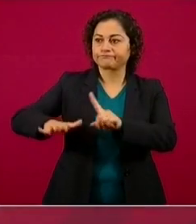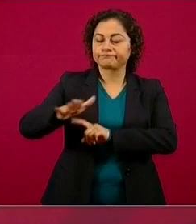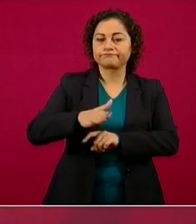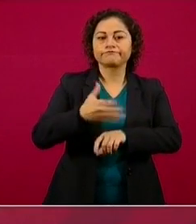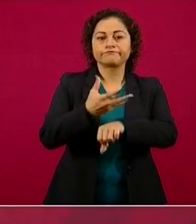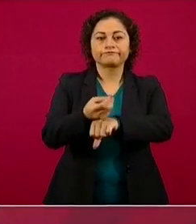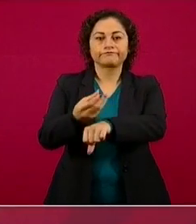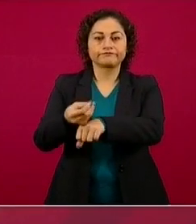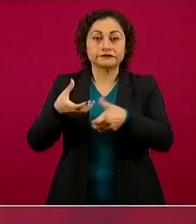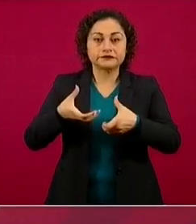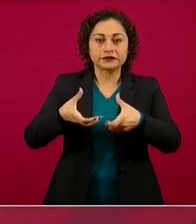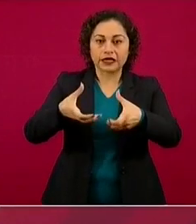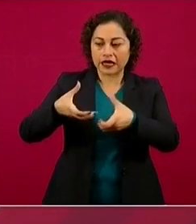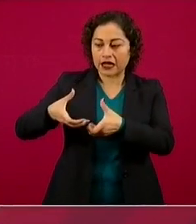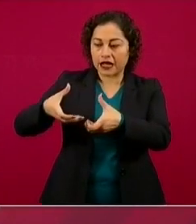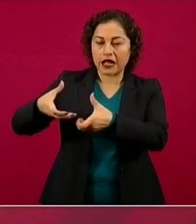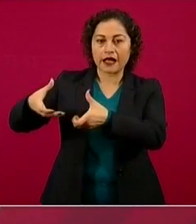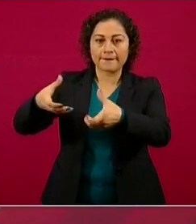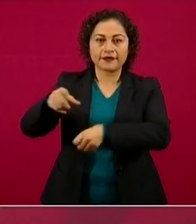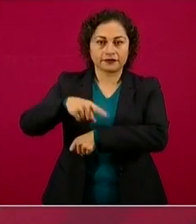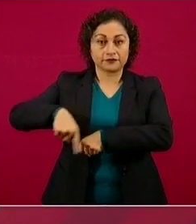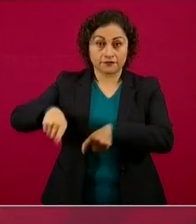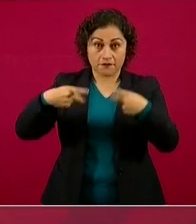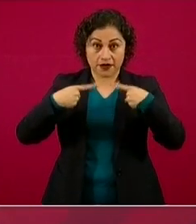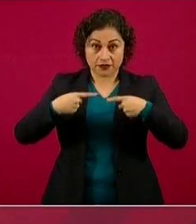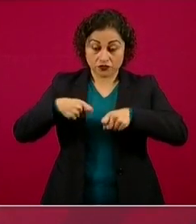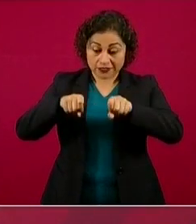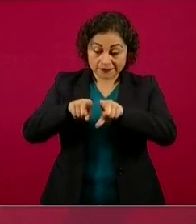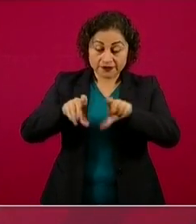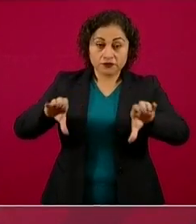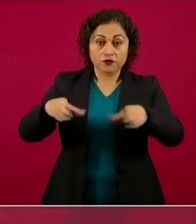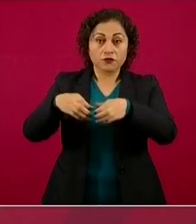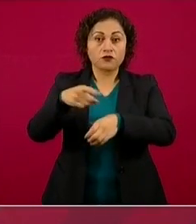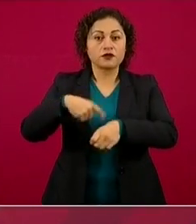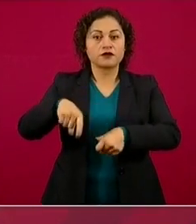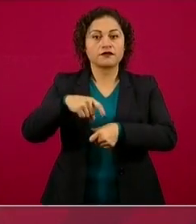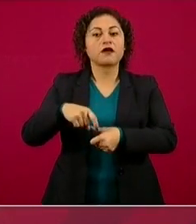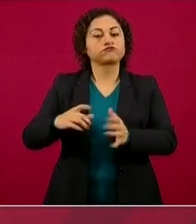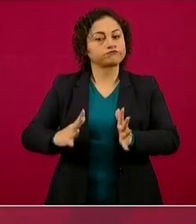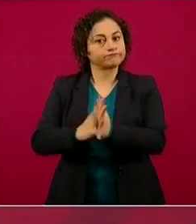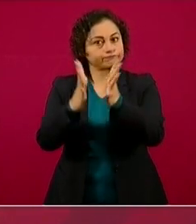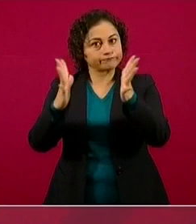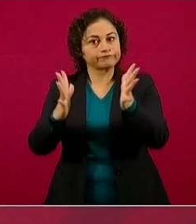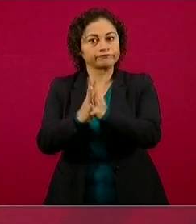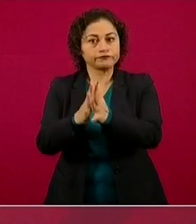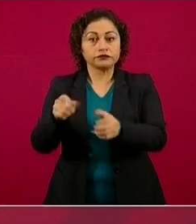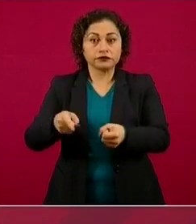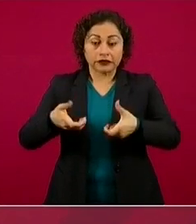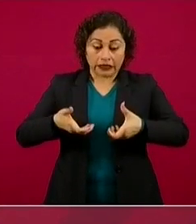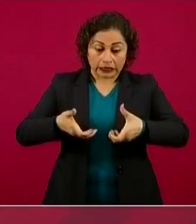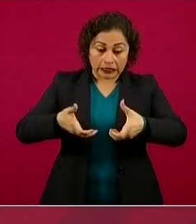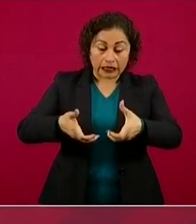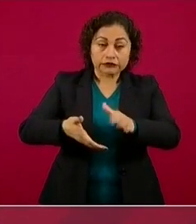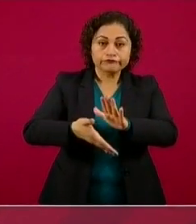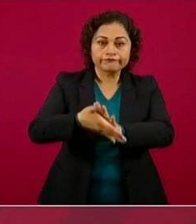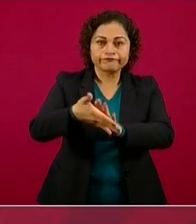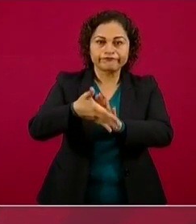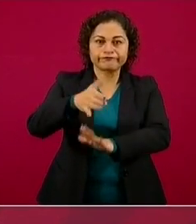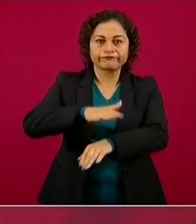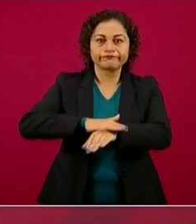Con la participación de la gente, caminos de concreto, donde